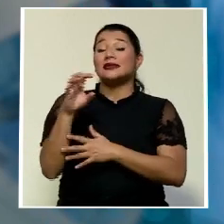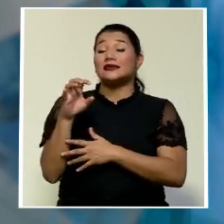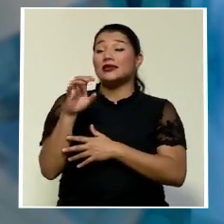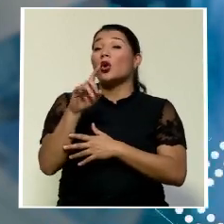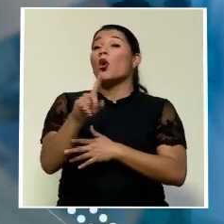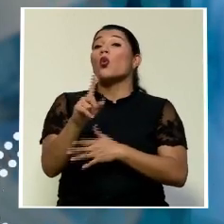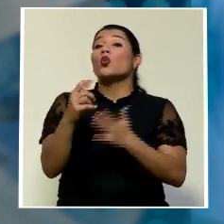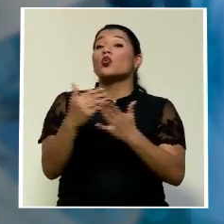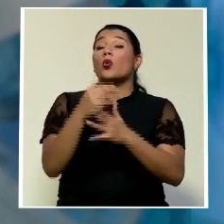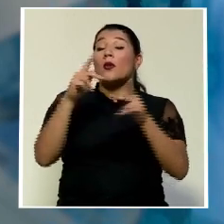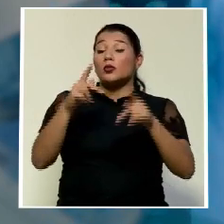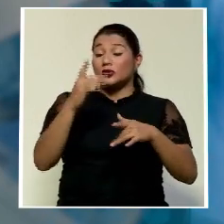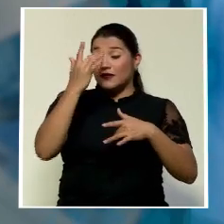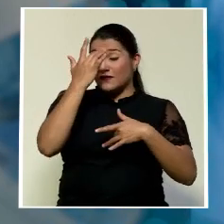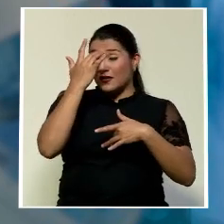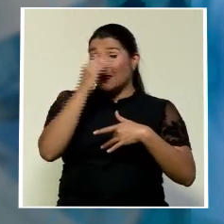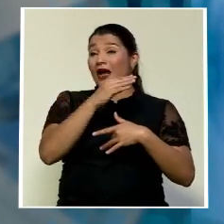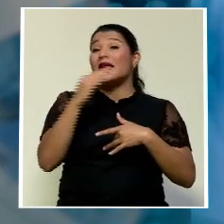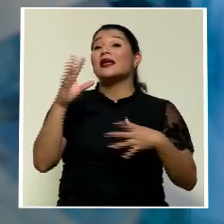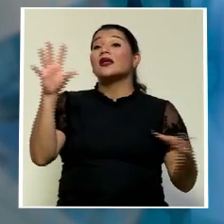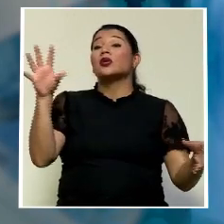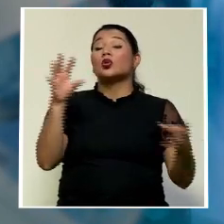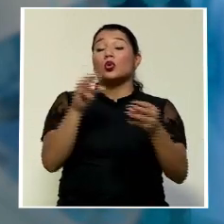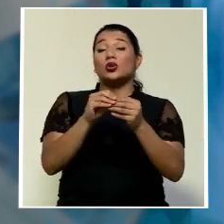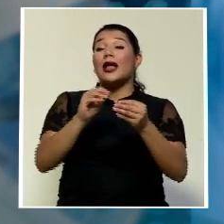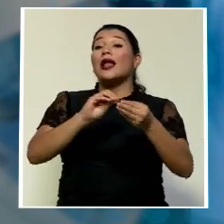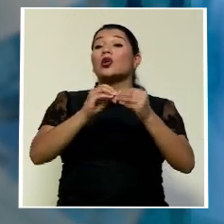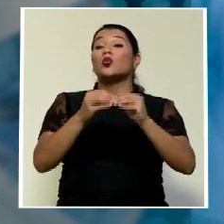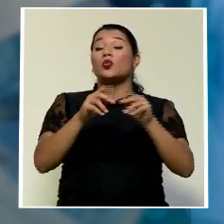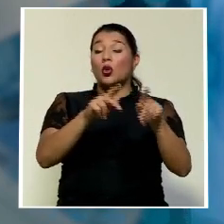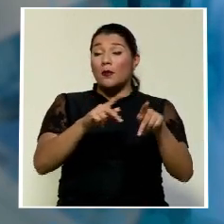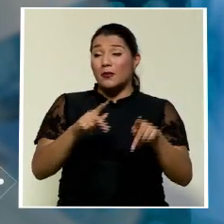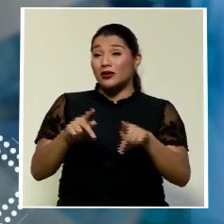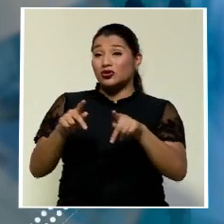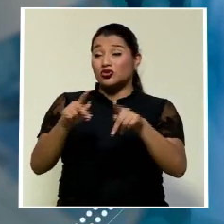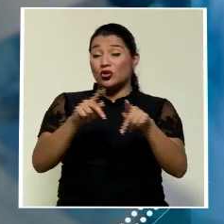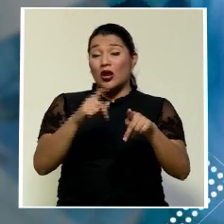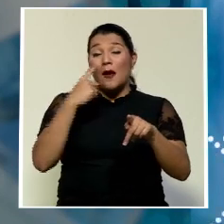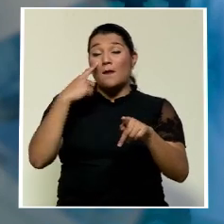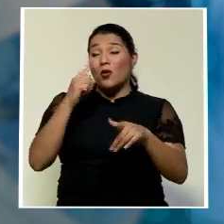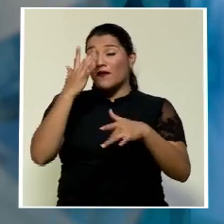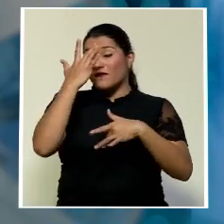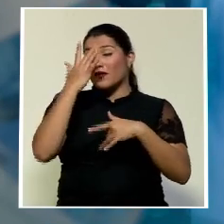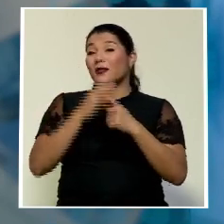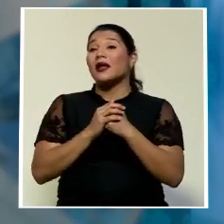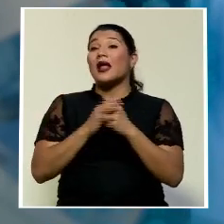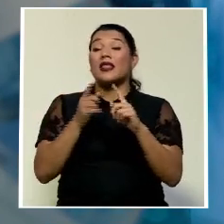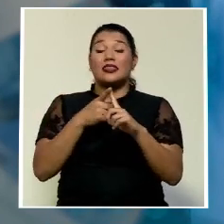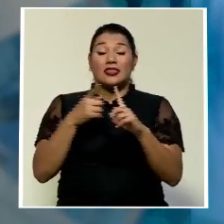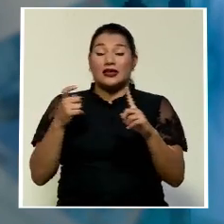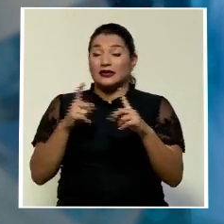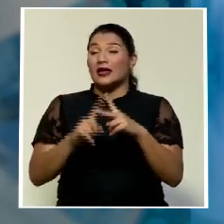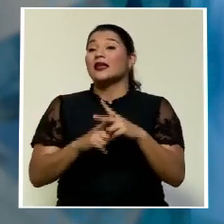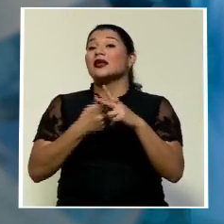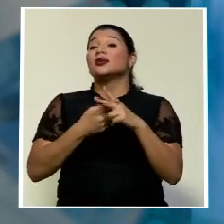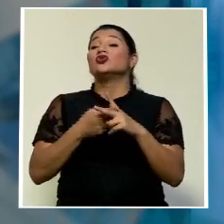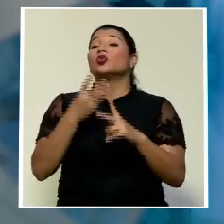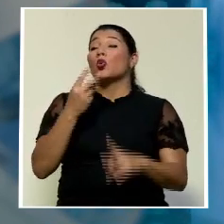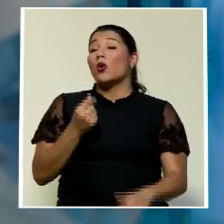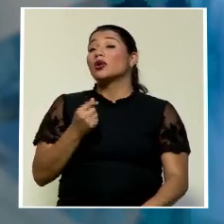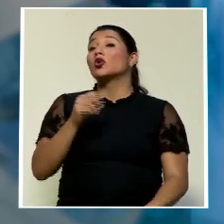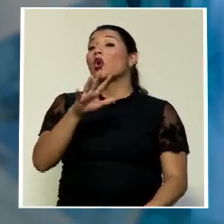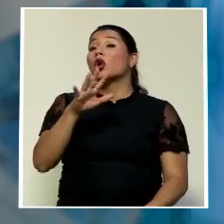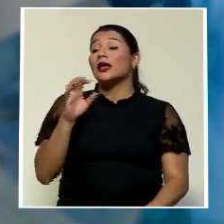2.701 nuevos contagios y en total la cantidad de personas que ha contraído la enfermedad desde que inició la pandemia llega